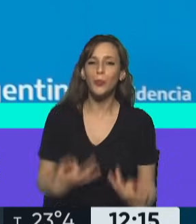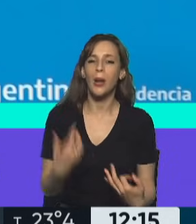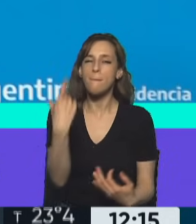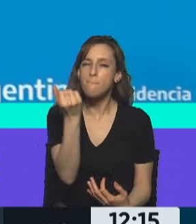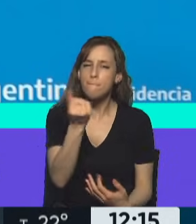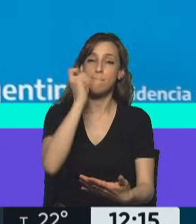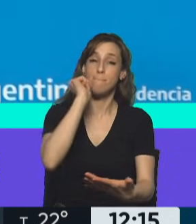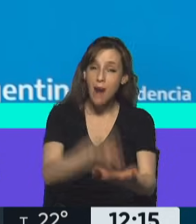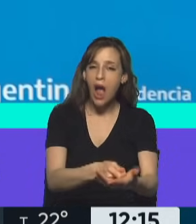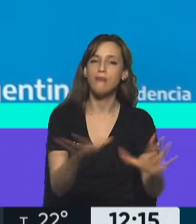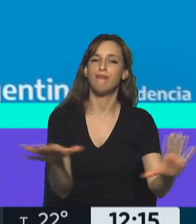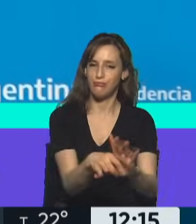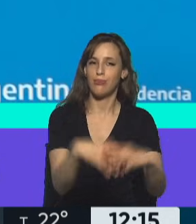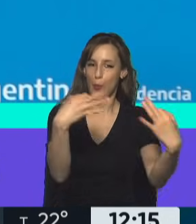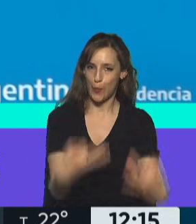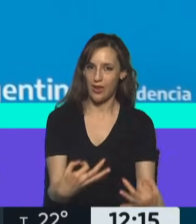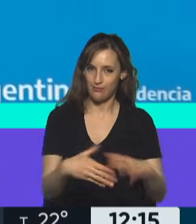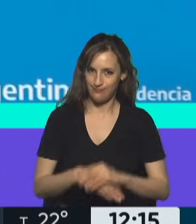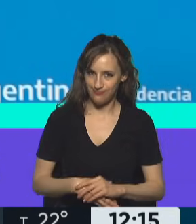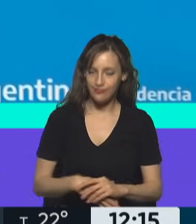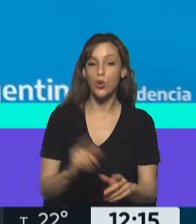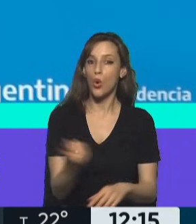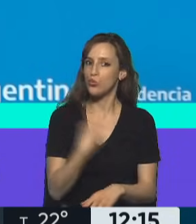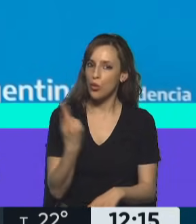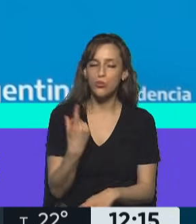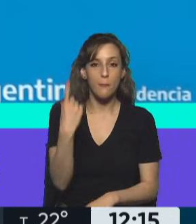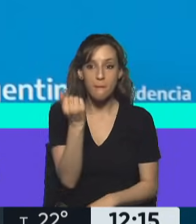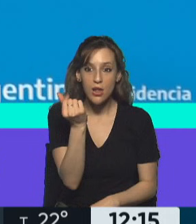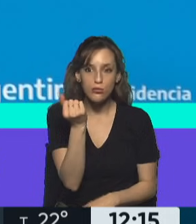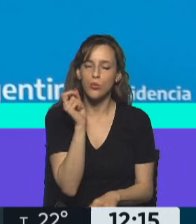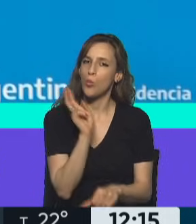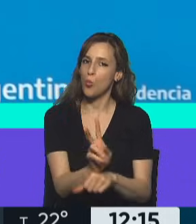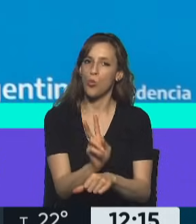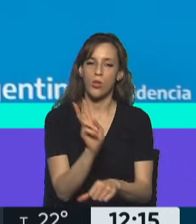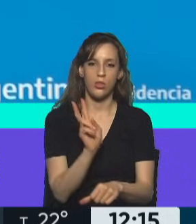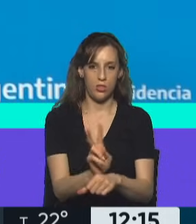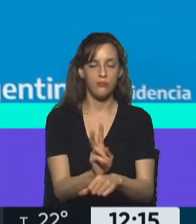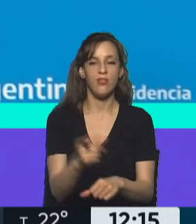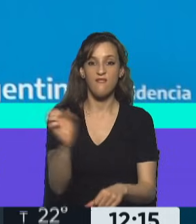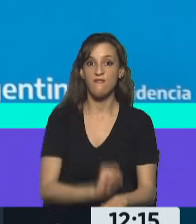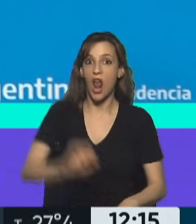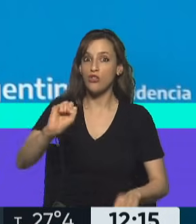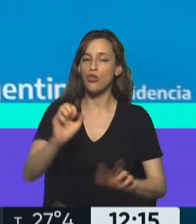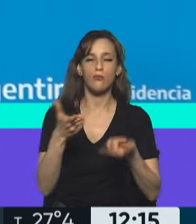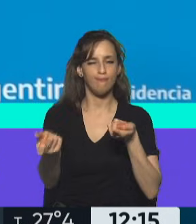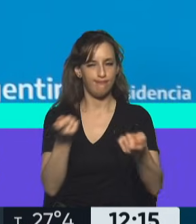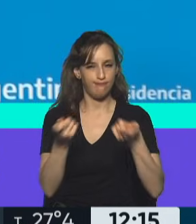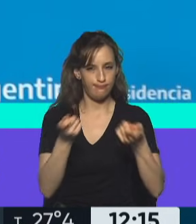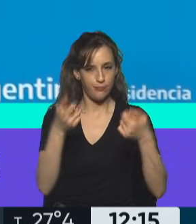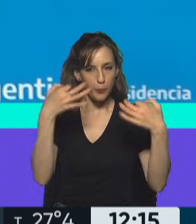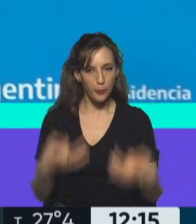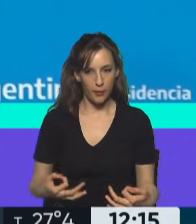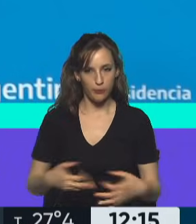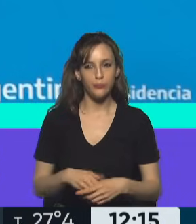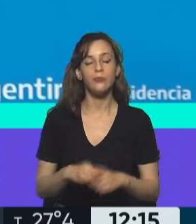precio razonable y que es un precio acordado. Nosotros vamos a cuidar los precios, vamos a controlar la inflación y vamos a garantizar que la